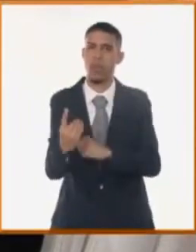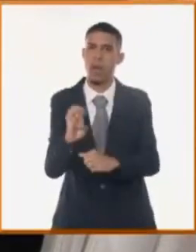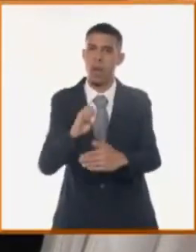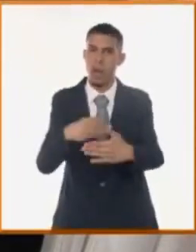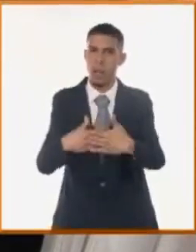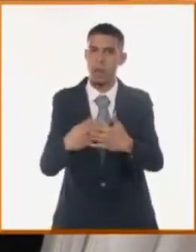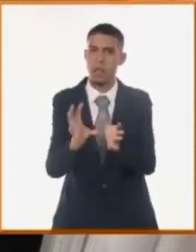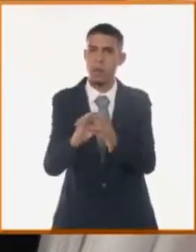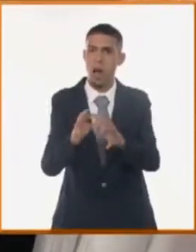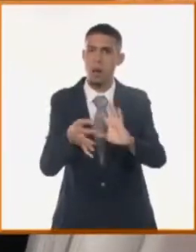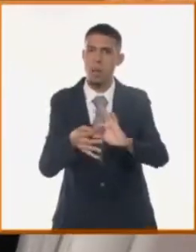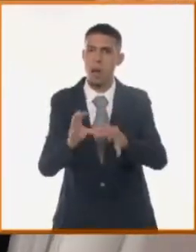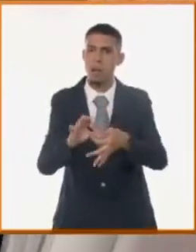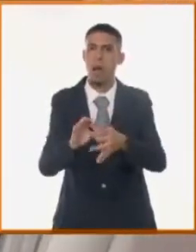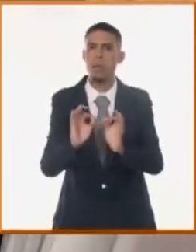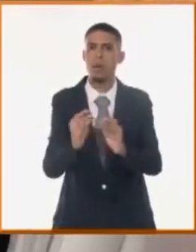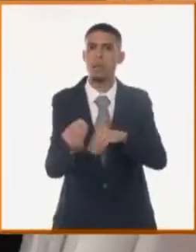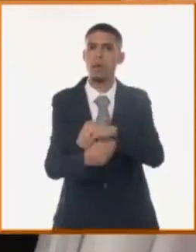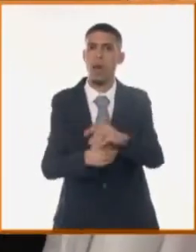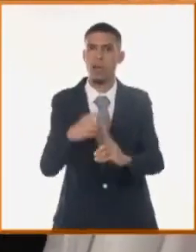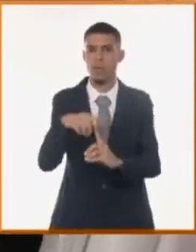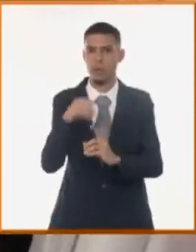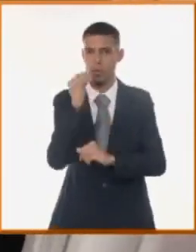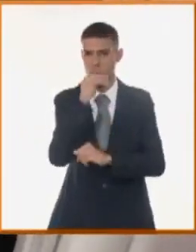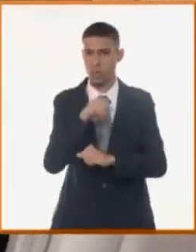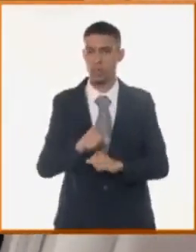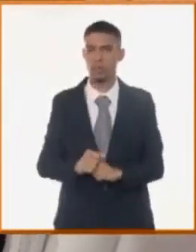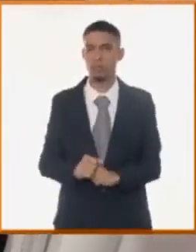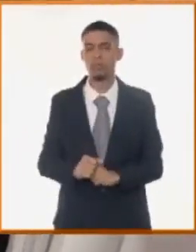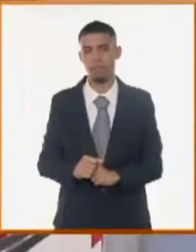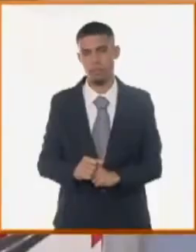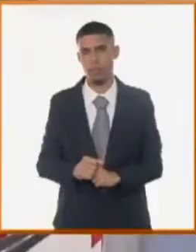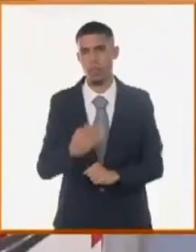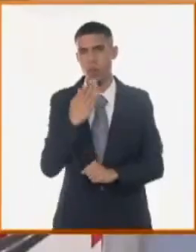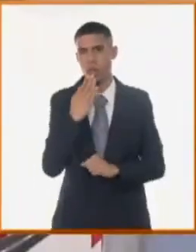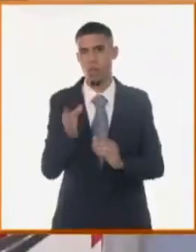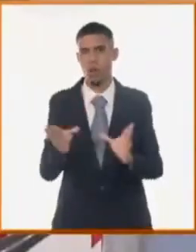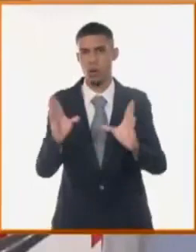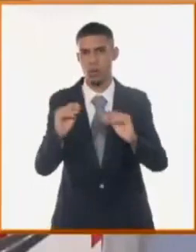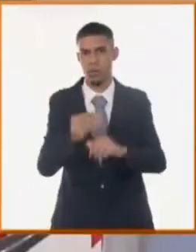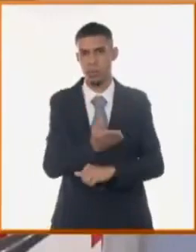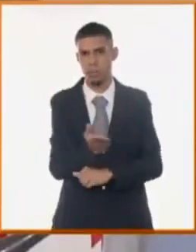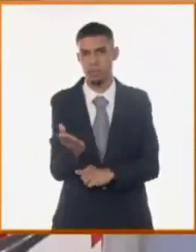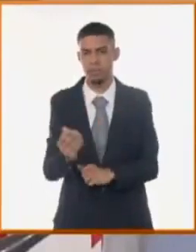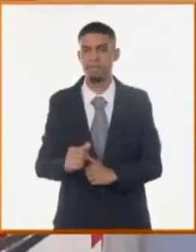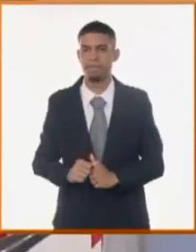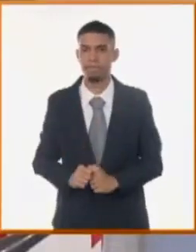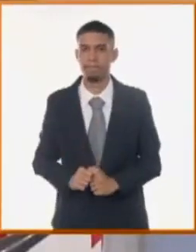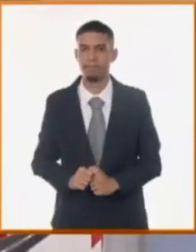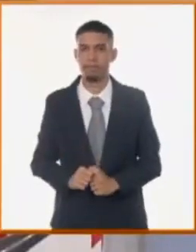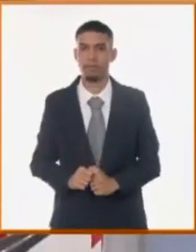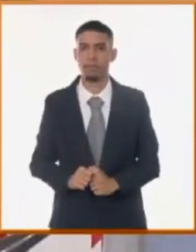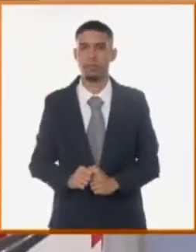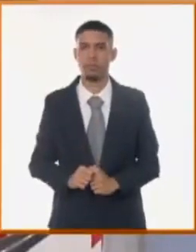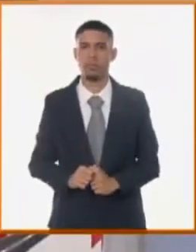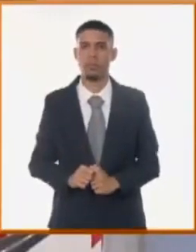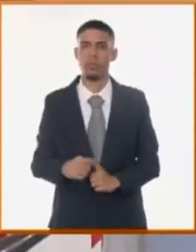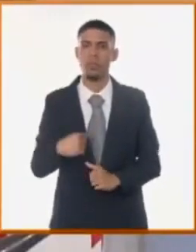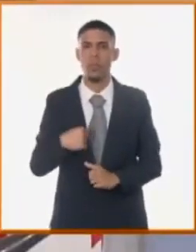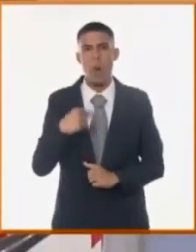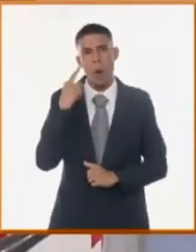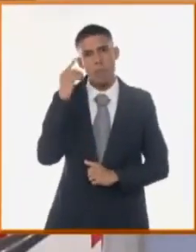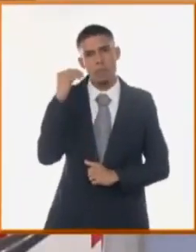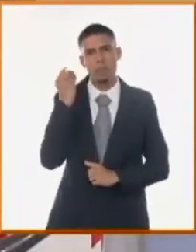en esa transformación digital que el país necesita? Bueno, buenas noches, hoy otra vez. Yo creo que la posibilidad que nos dio la